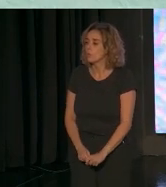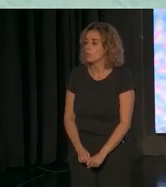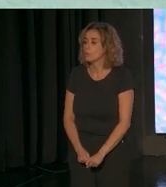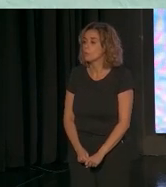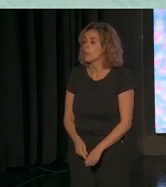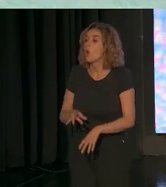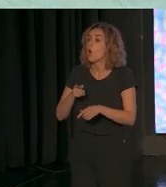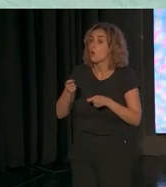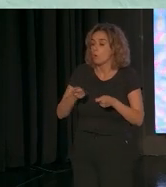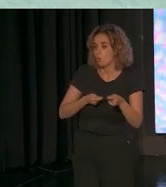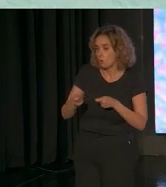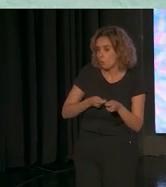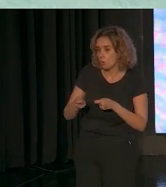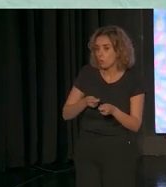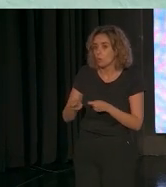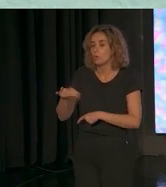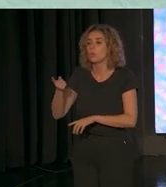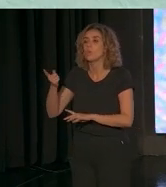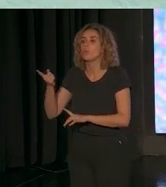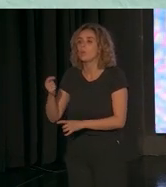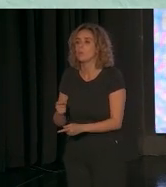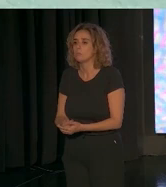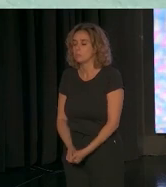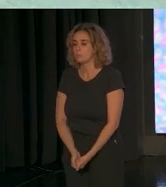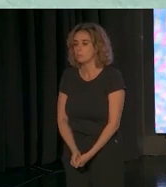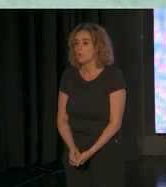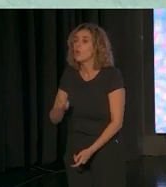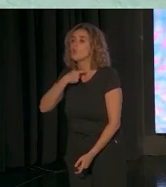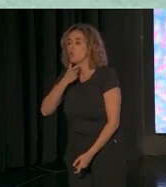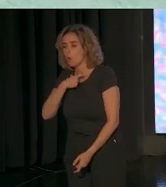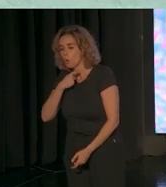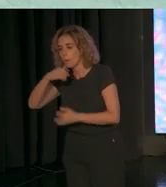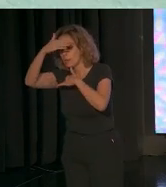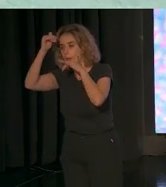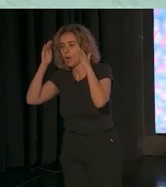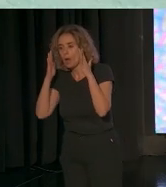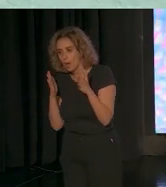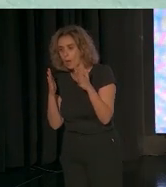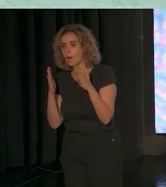en coordinadoras como en las figuras que recoge la ley de logopedia,